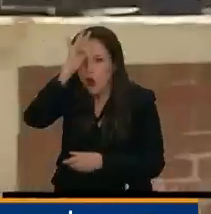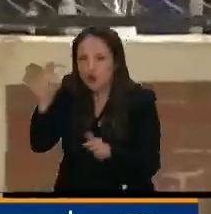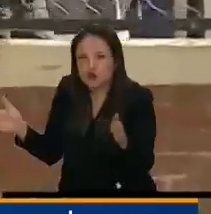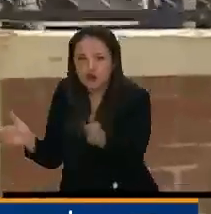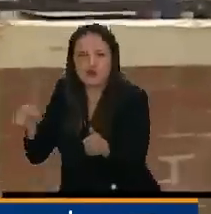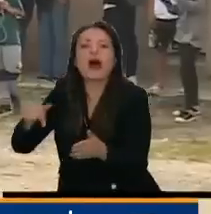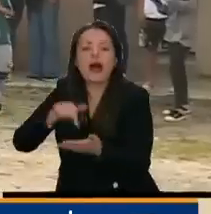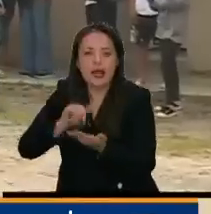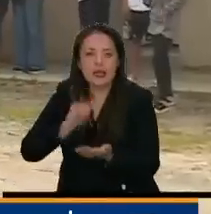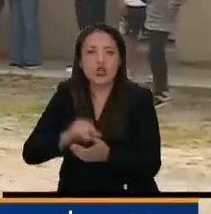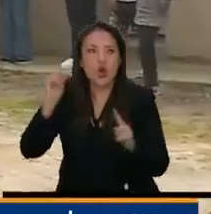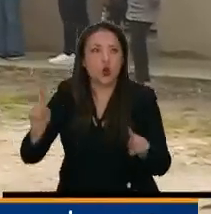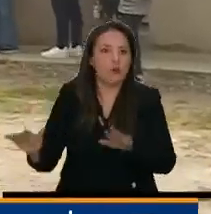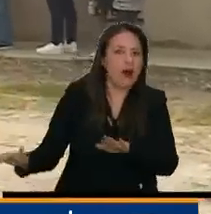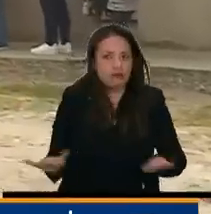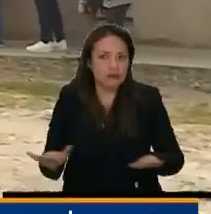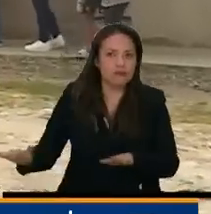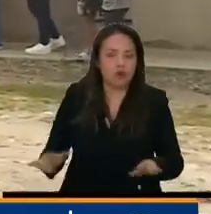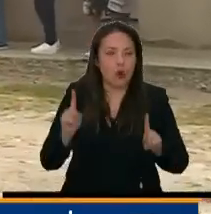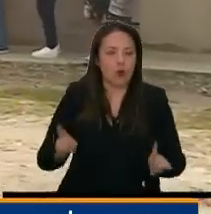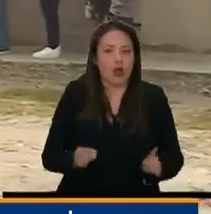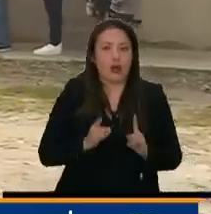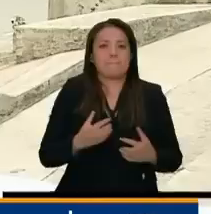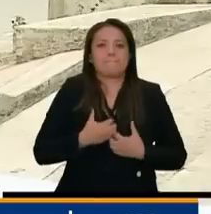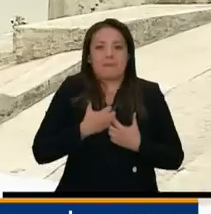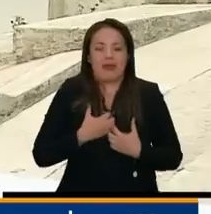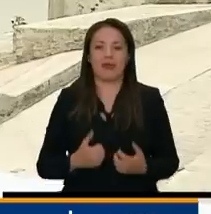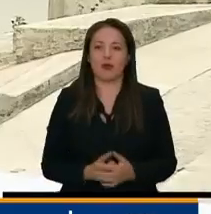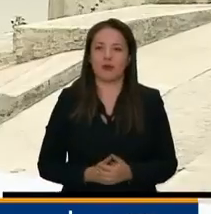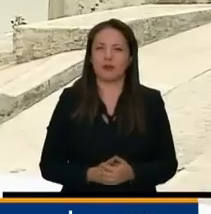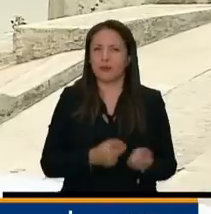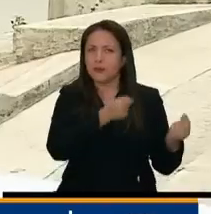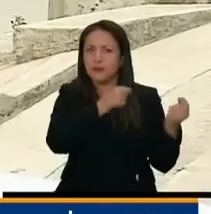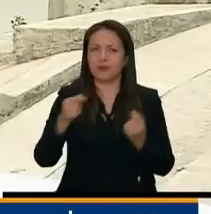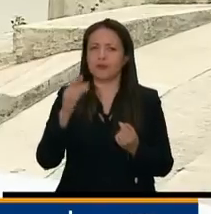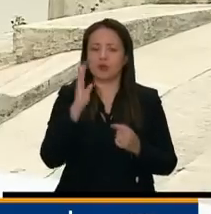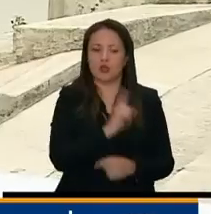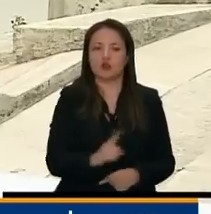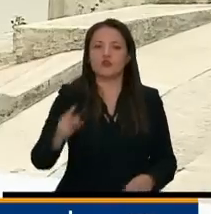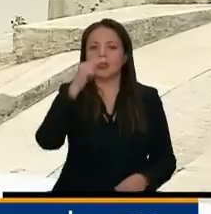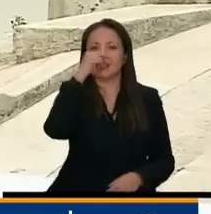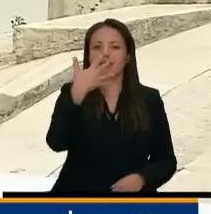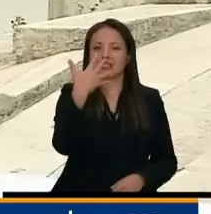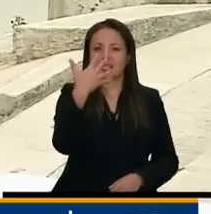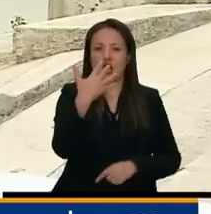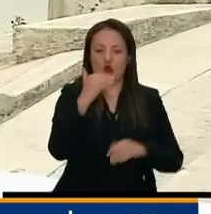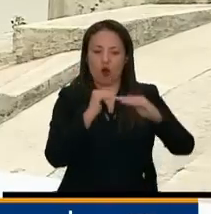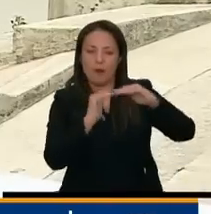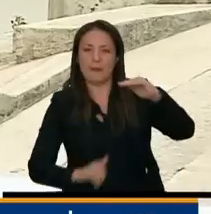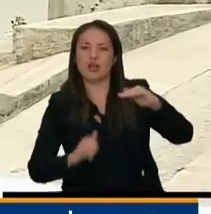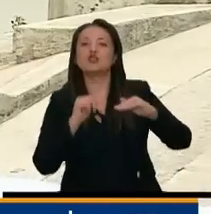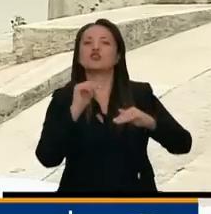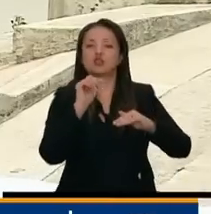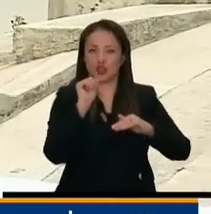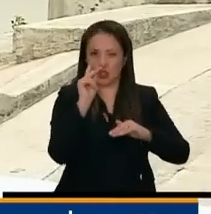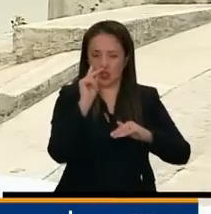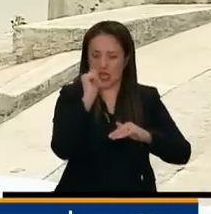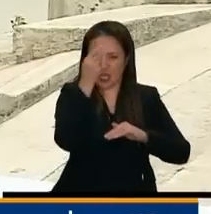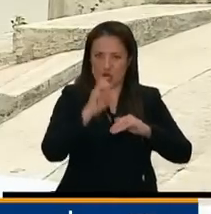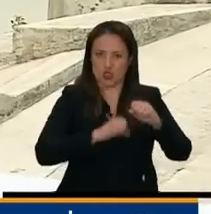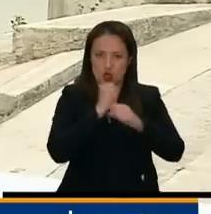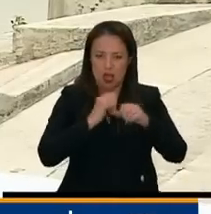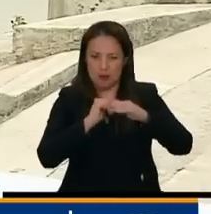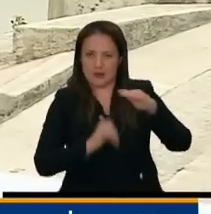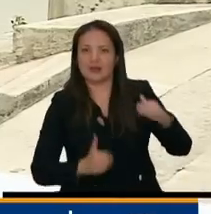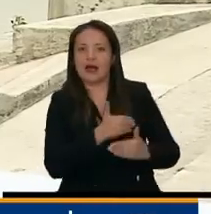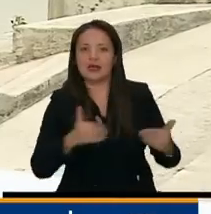nuevo movimiento telúrico por el miedo. En total fueron 5 menores de edad que ingresaron al centro de atención.